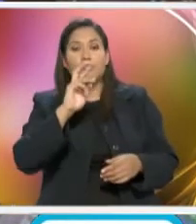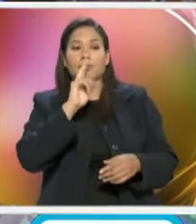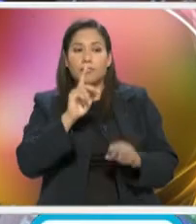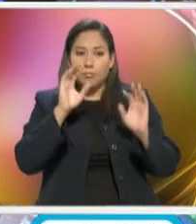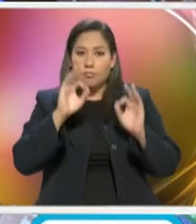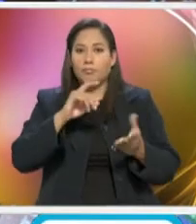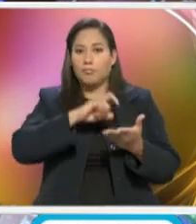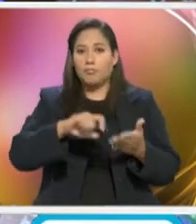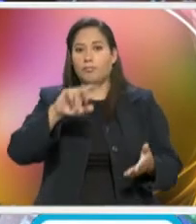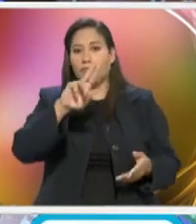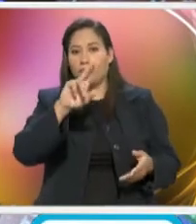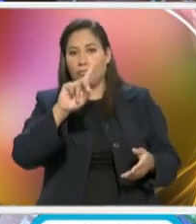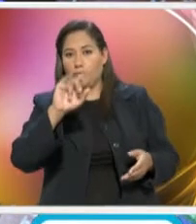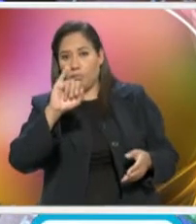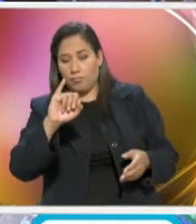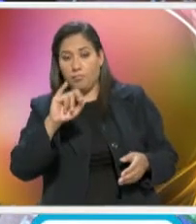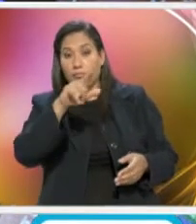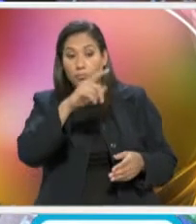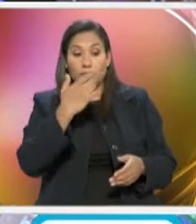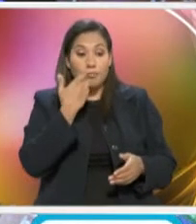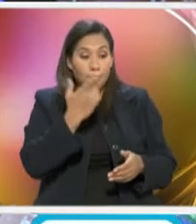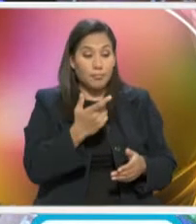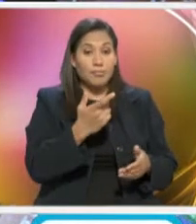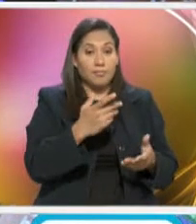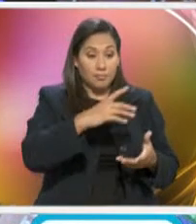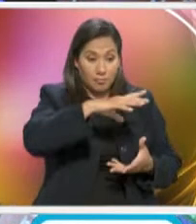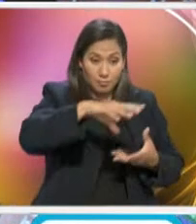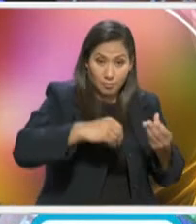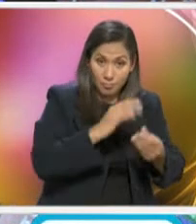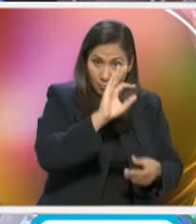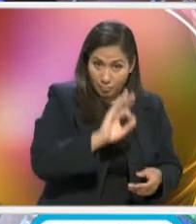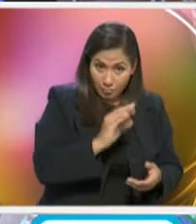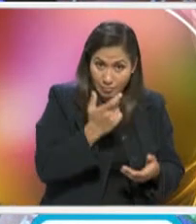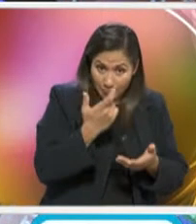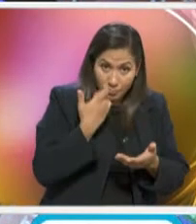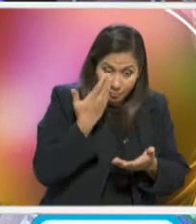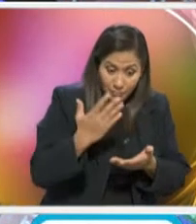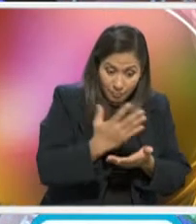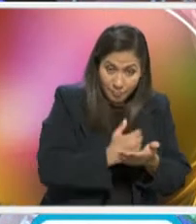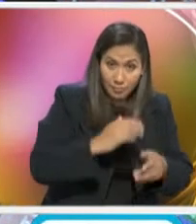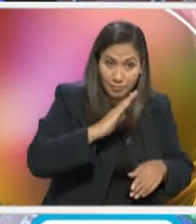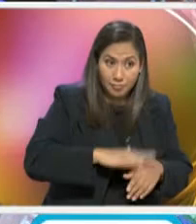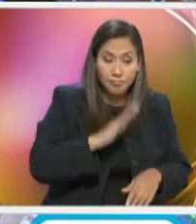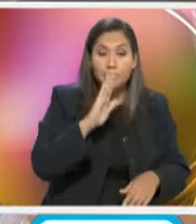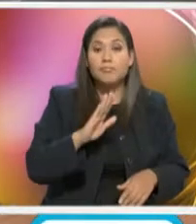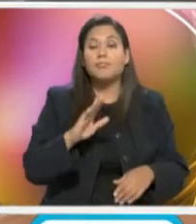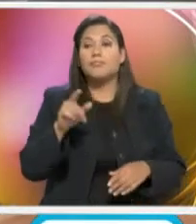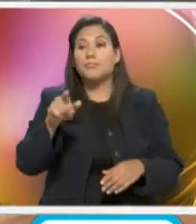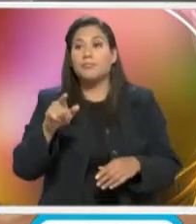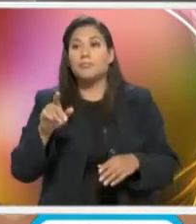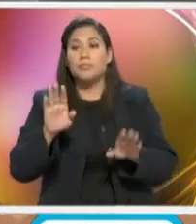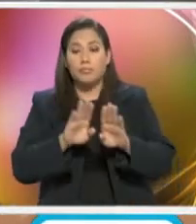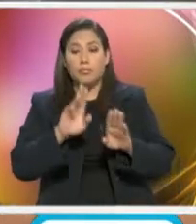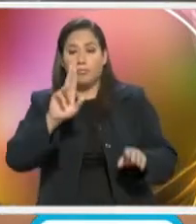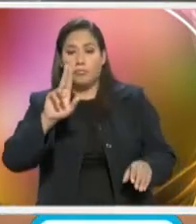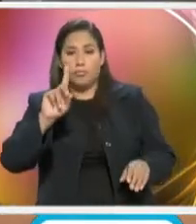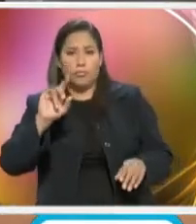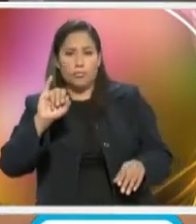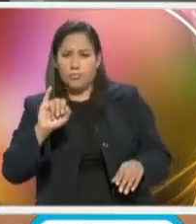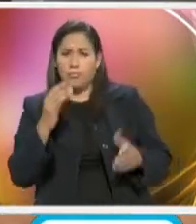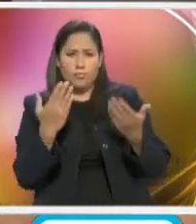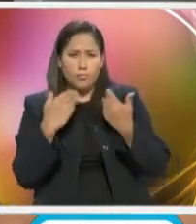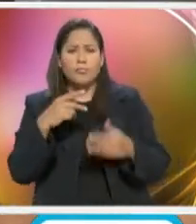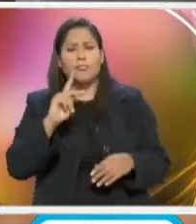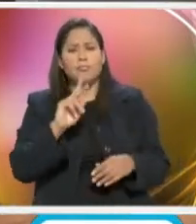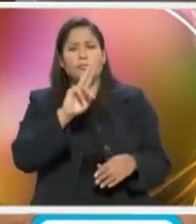¿no? Y si vas a invertir y quieres ganar más rendimiento, busques una cuenta que no hay como tal cuentas de UDIs, pero pueden ser un UDI